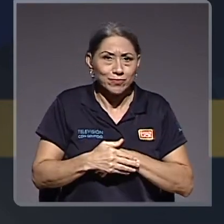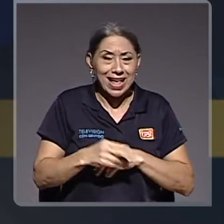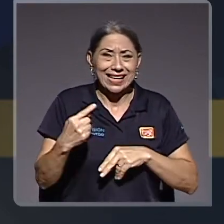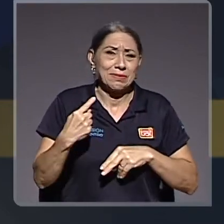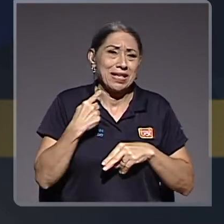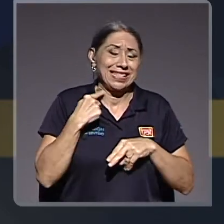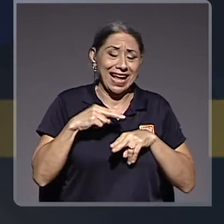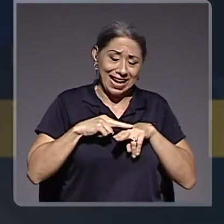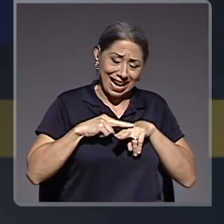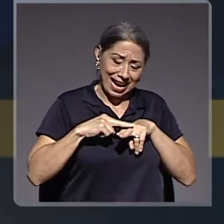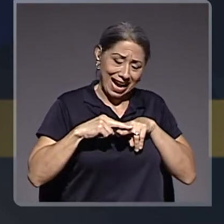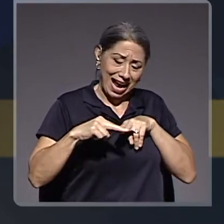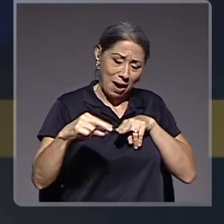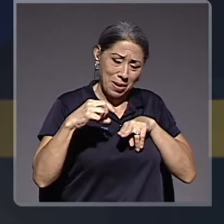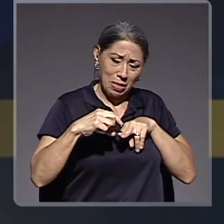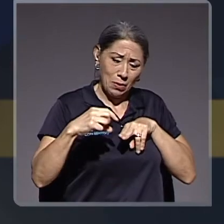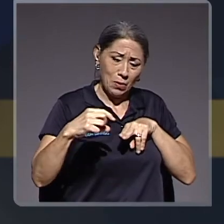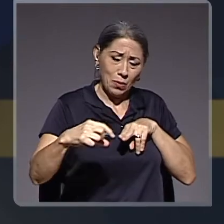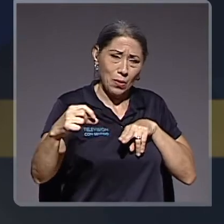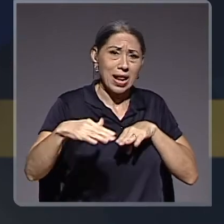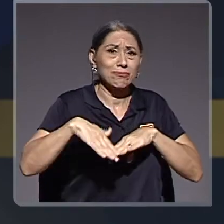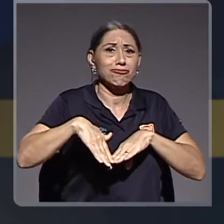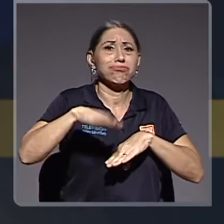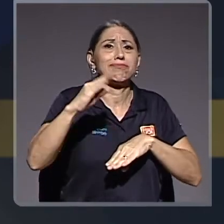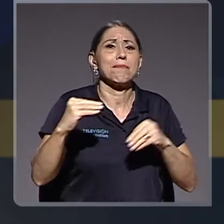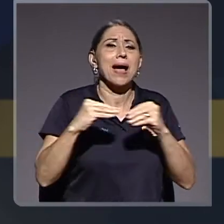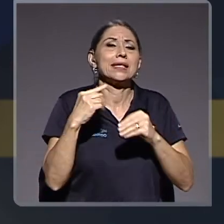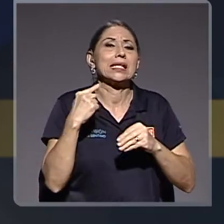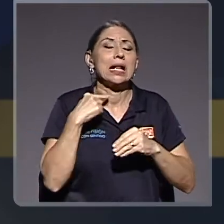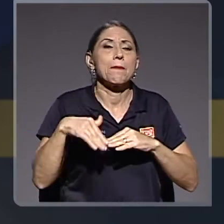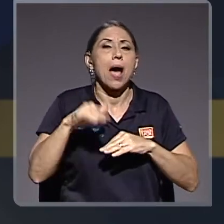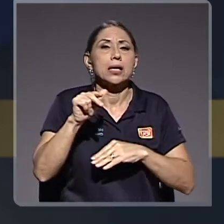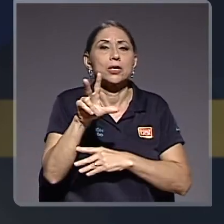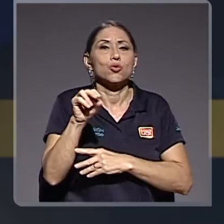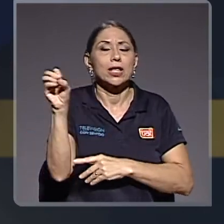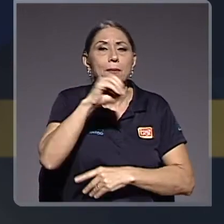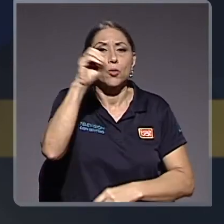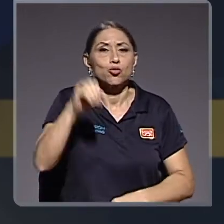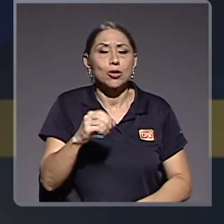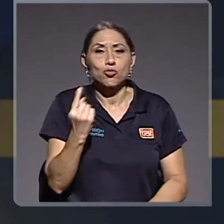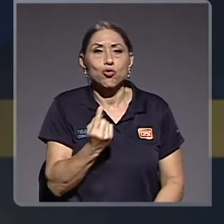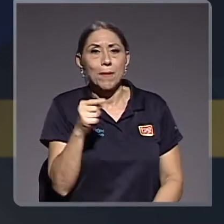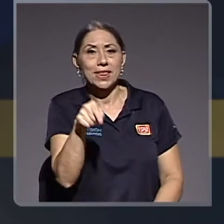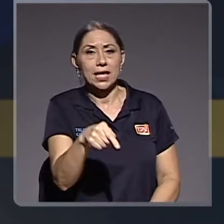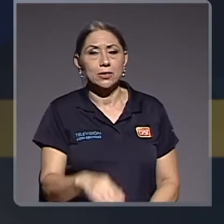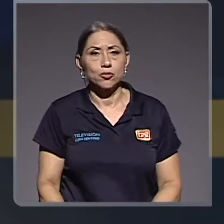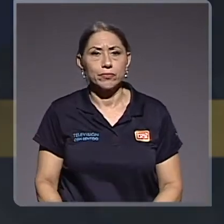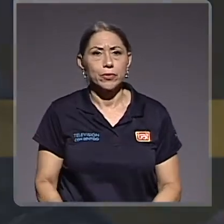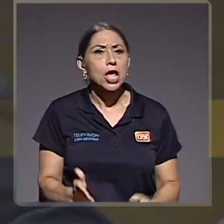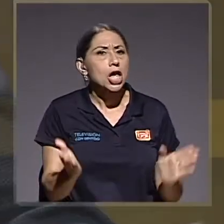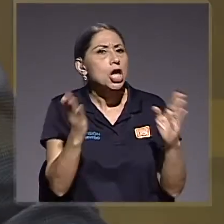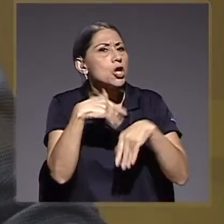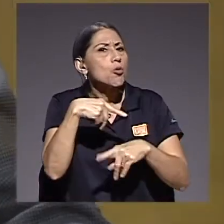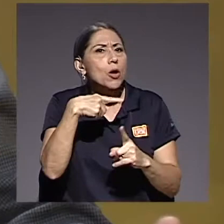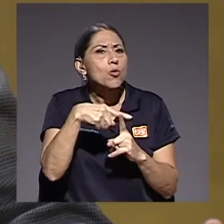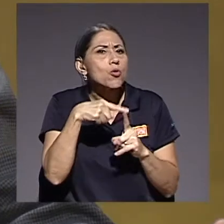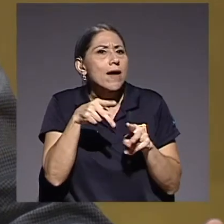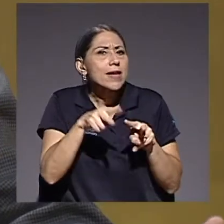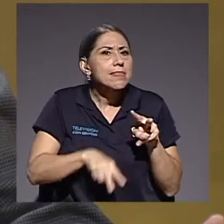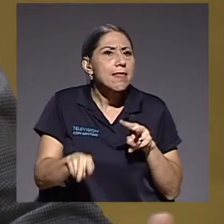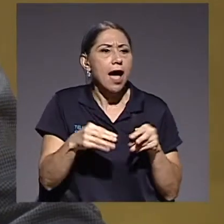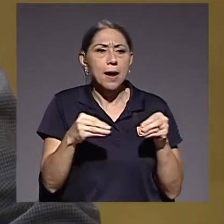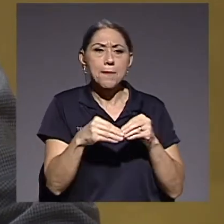la estructura de la vía en más de un 30%. Solo en él. ¿Y no hay alguna ventaja en cuanto a estabilidad, en